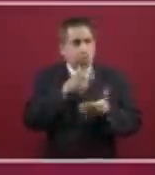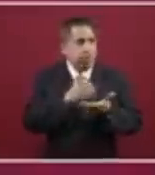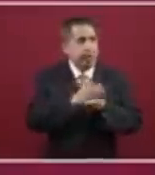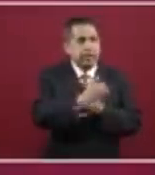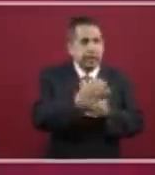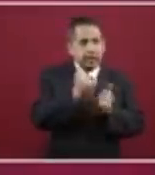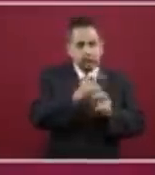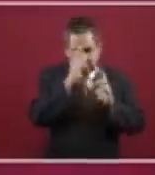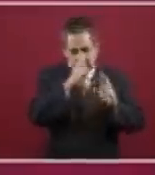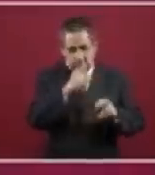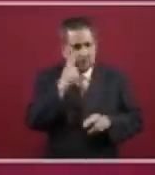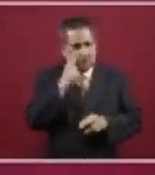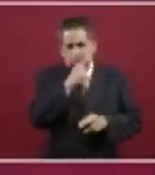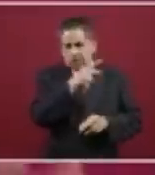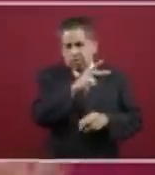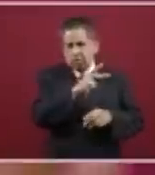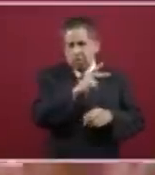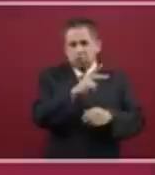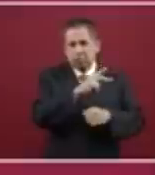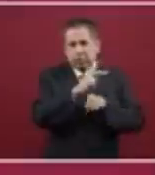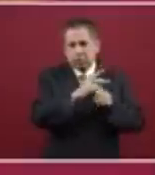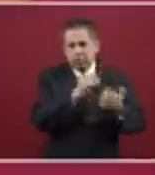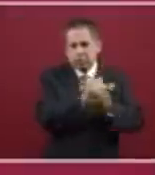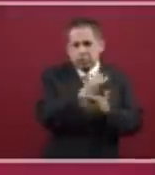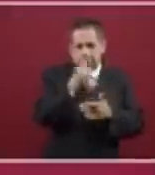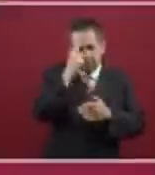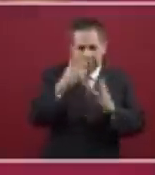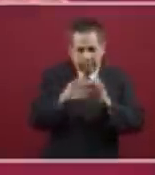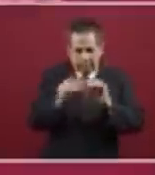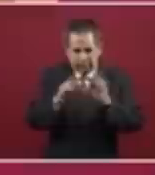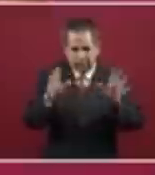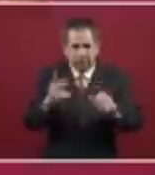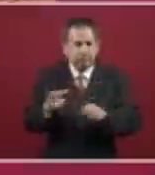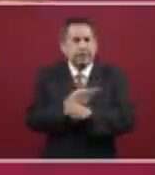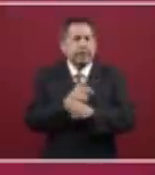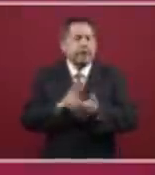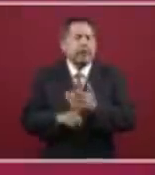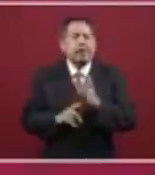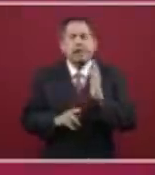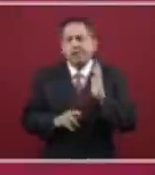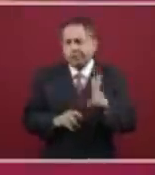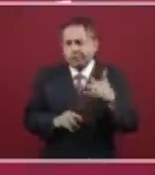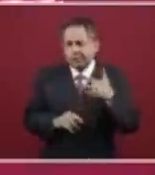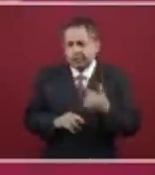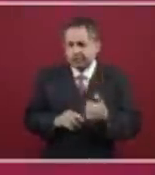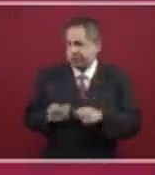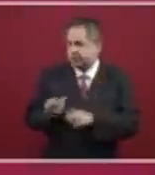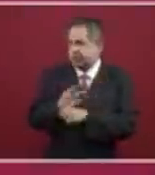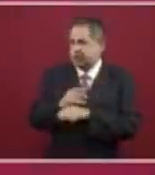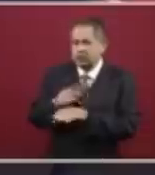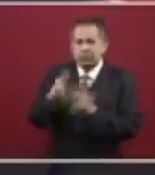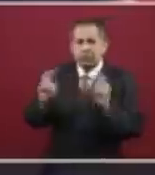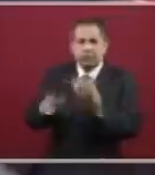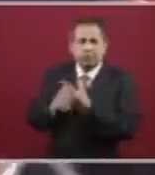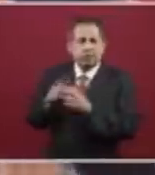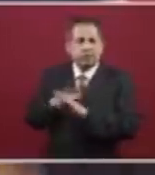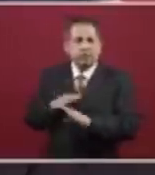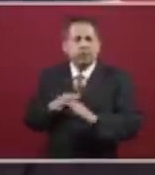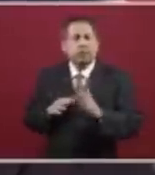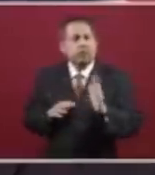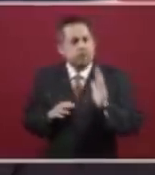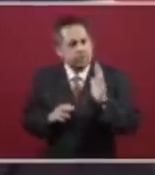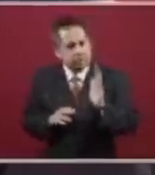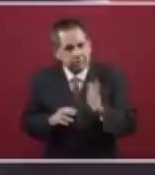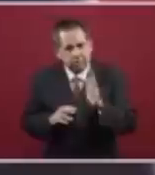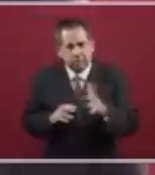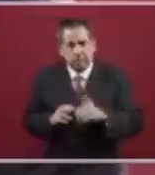y autodeterminación de los pueblos, pero para entender lo que nos pasa y lo que sucede, hay veces